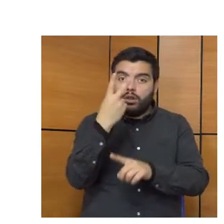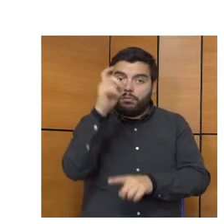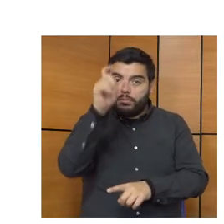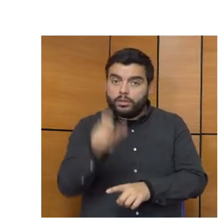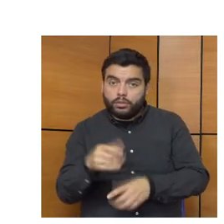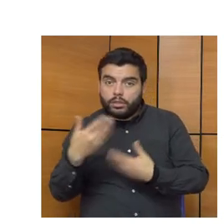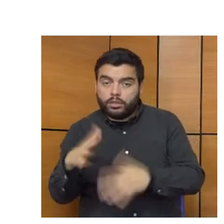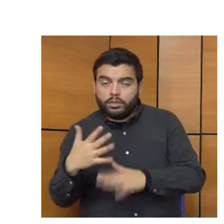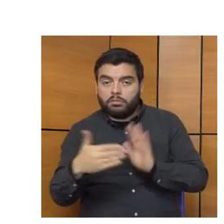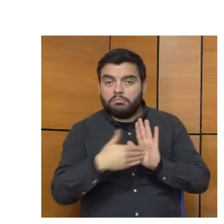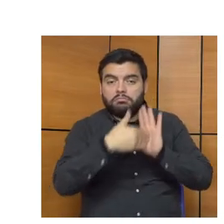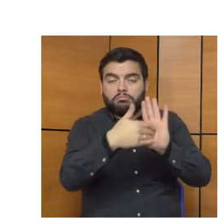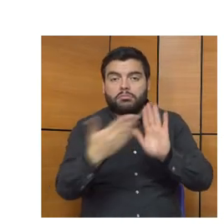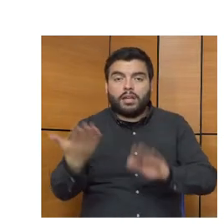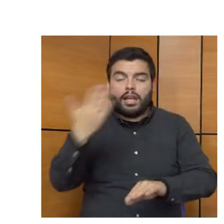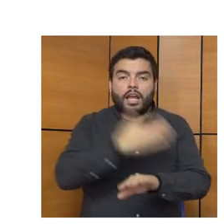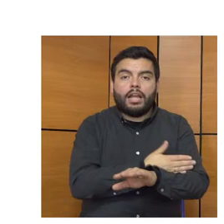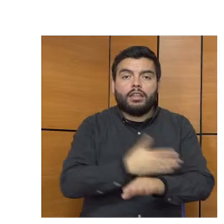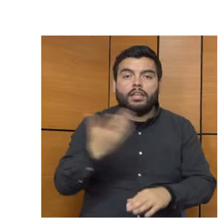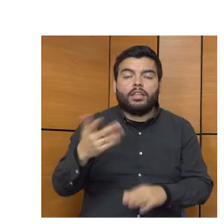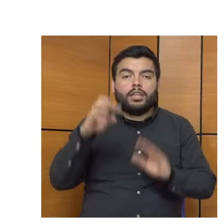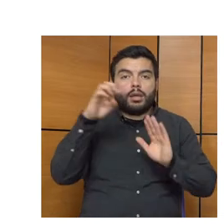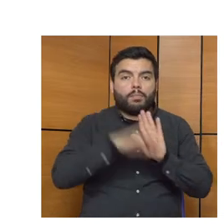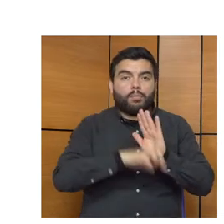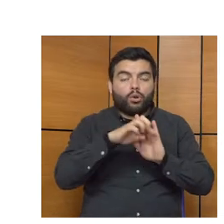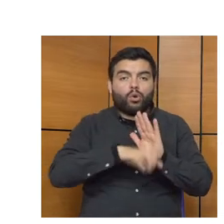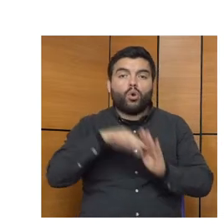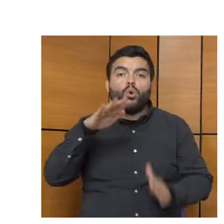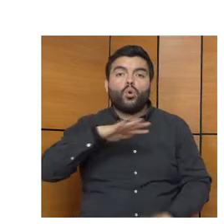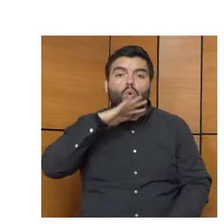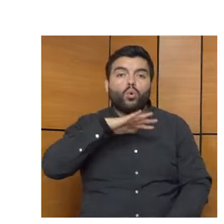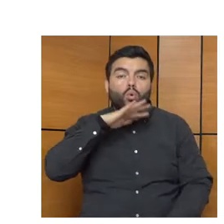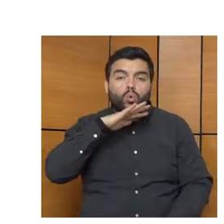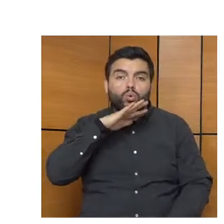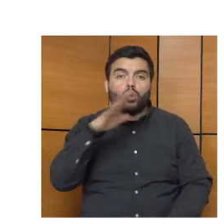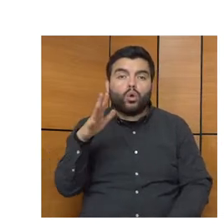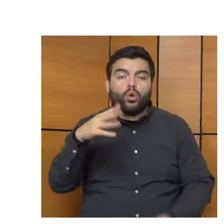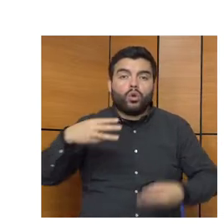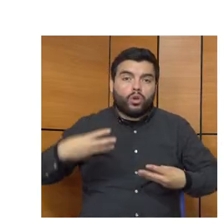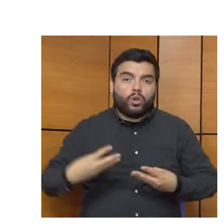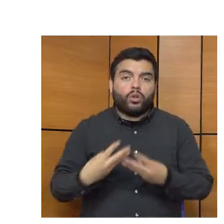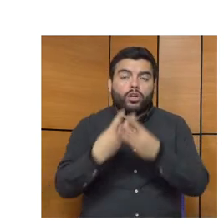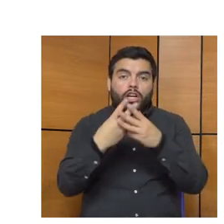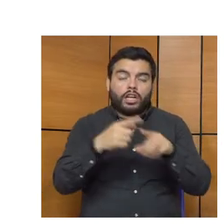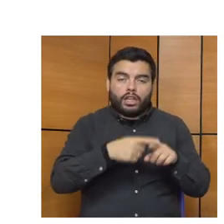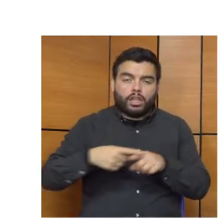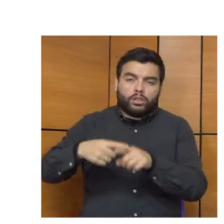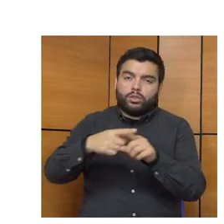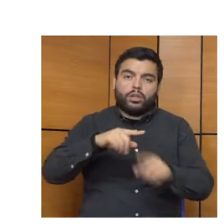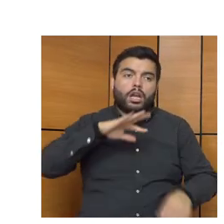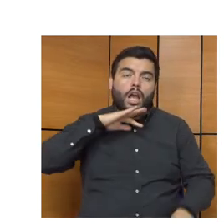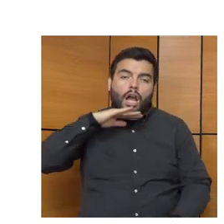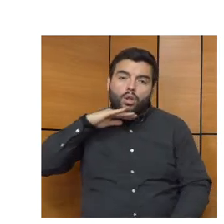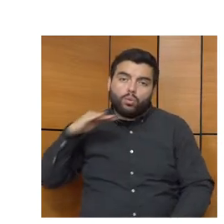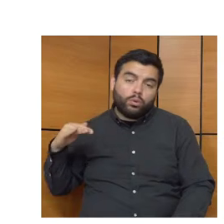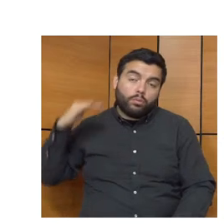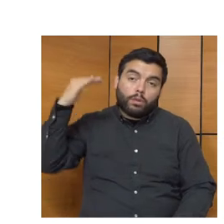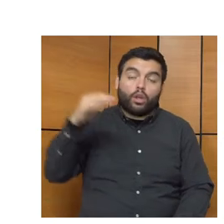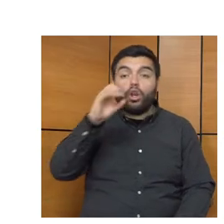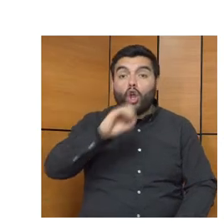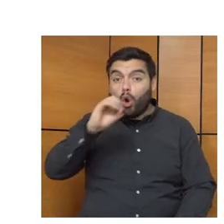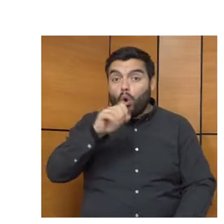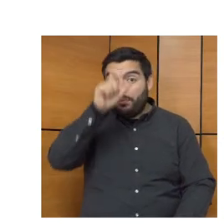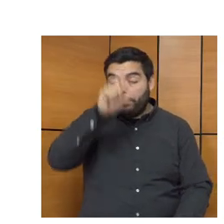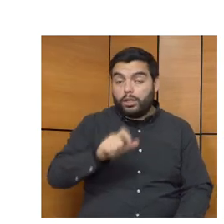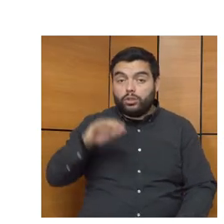Roldán. Este es el proyecto, se llama, ¿cierto?, Uso de redes sociales por adultos mayores o por personas mayores.